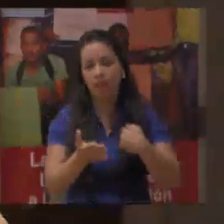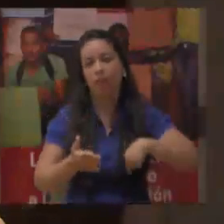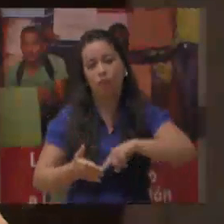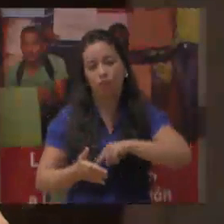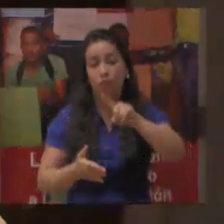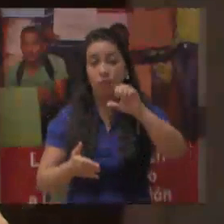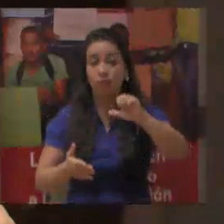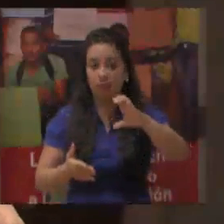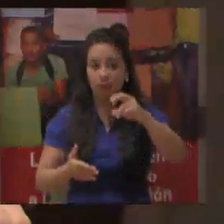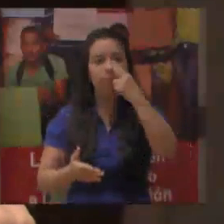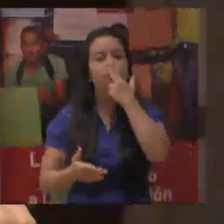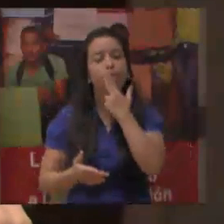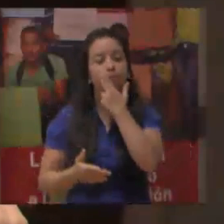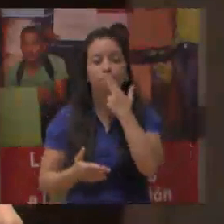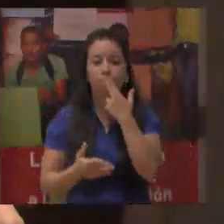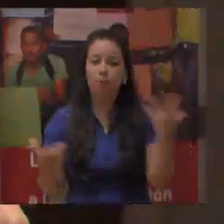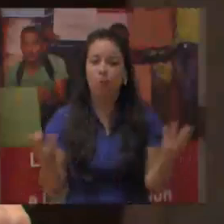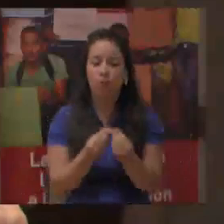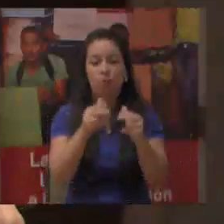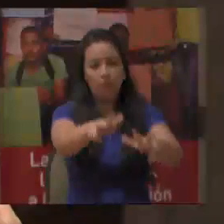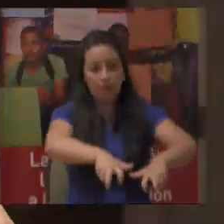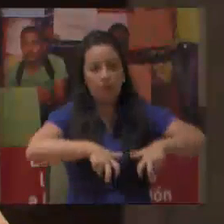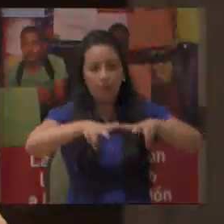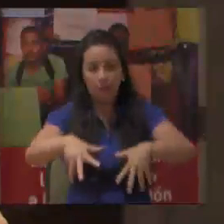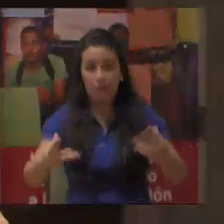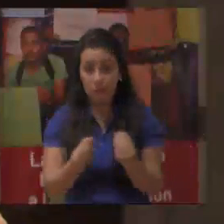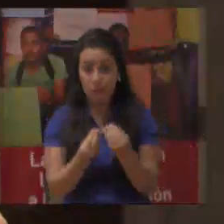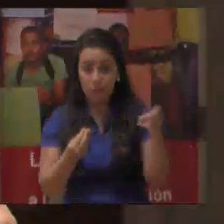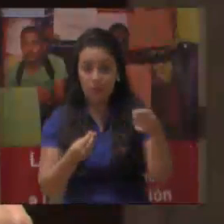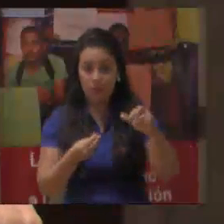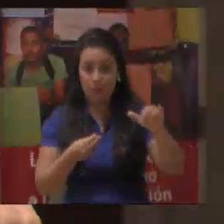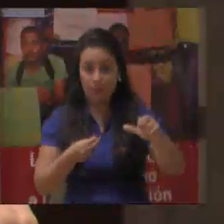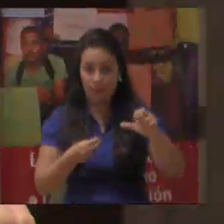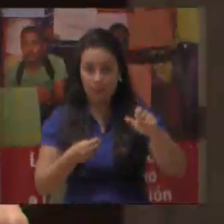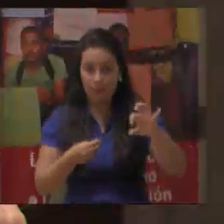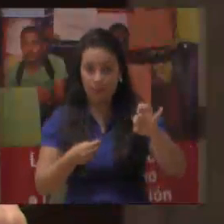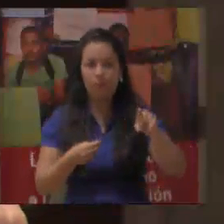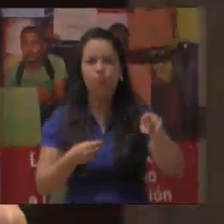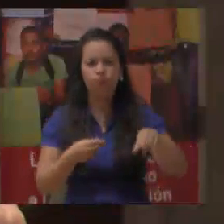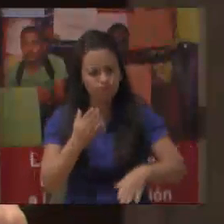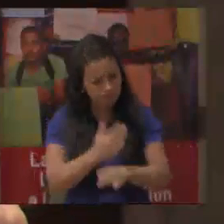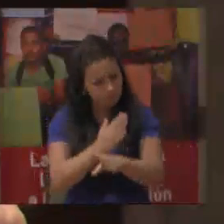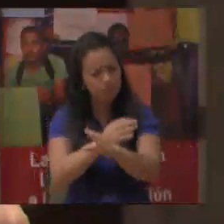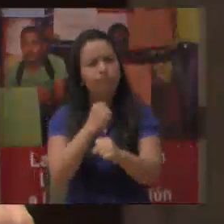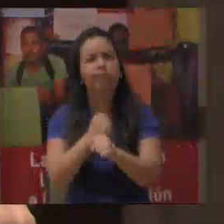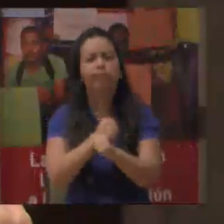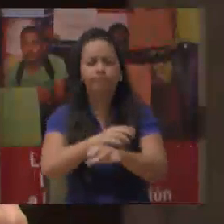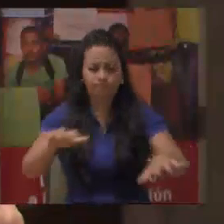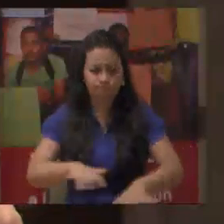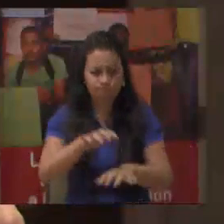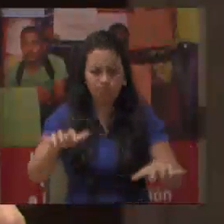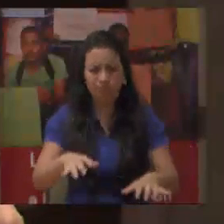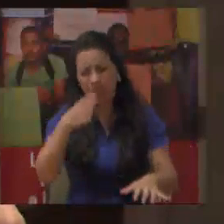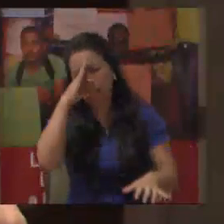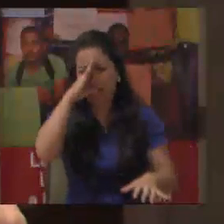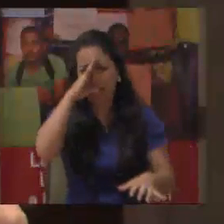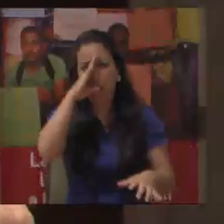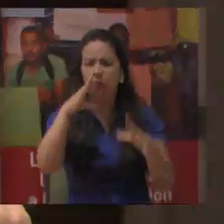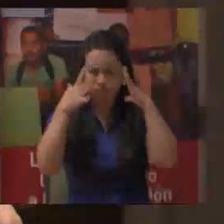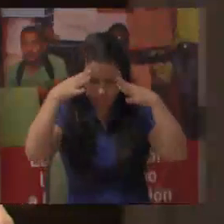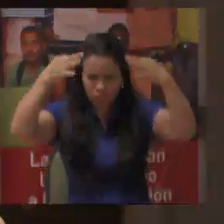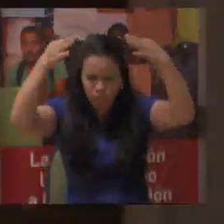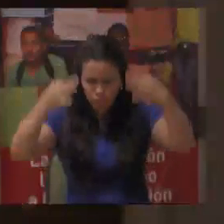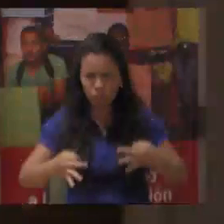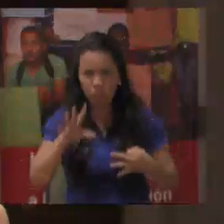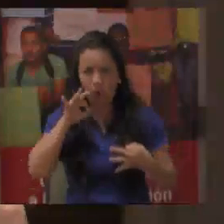como gremio agrícola del Grupo Grajales, seguir trabajando en esto, creer, estar convencidos, como